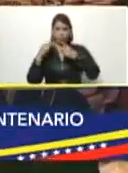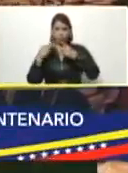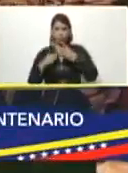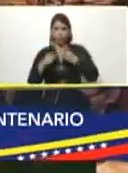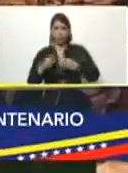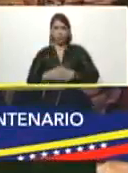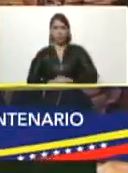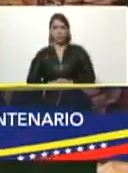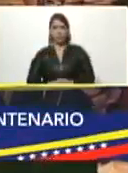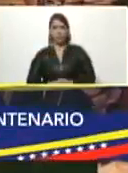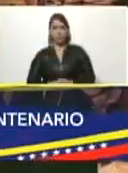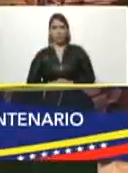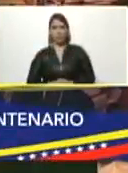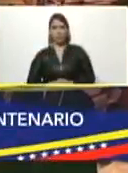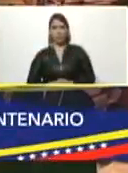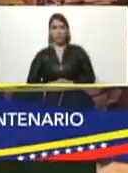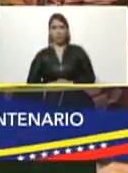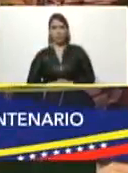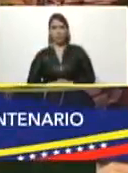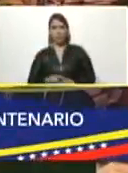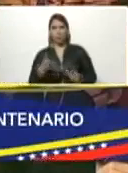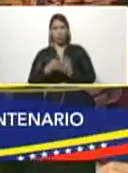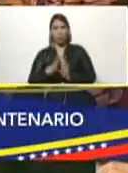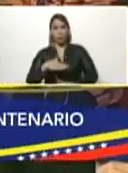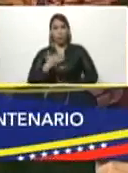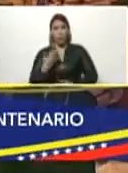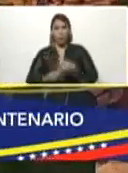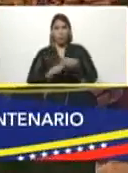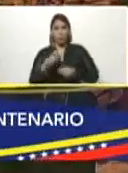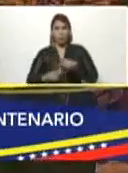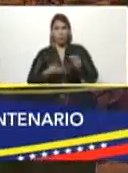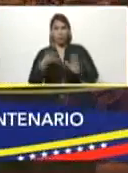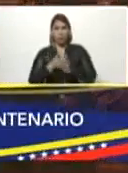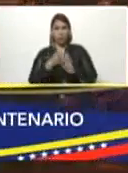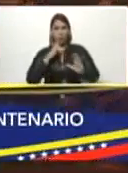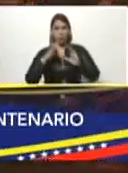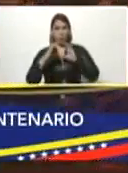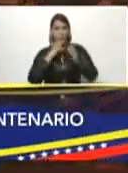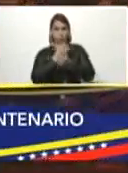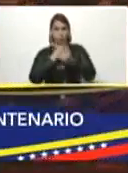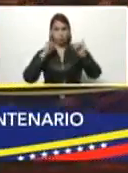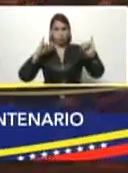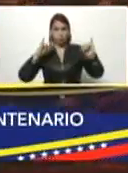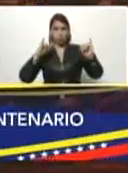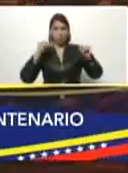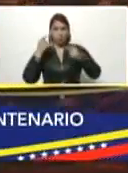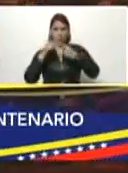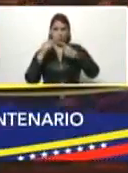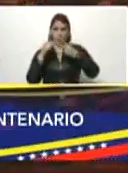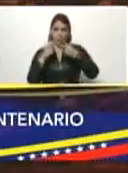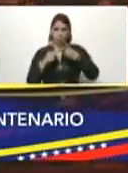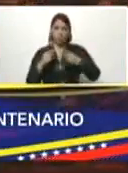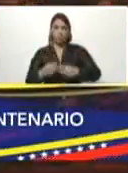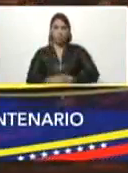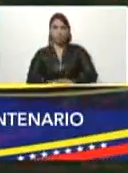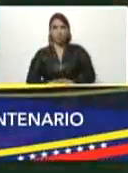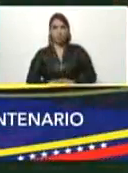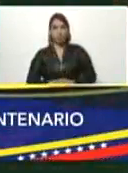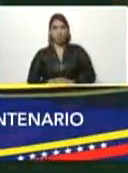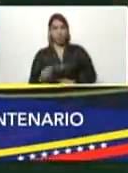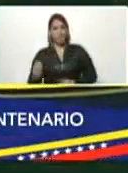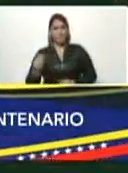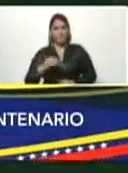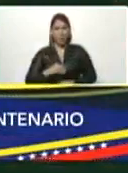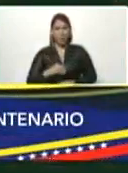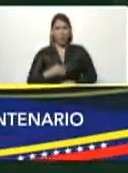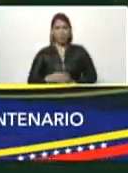sobre contemporáneos sobre lo que podemos hacer en torno a la comunicación y la independencia, etcétera, etcétera. Pero lo que más me